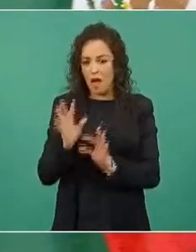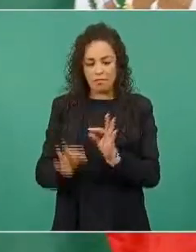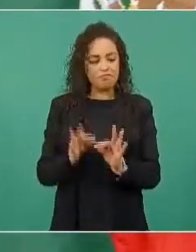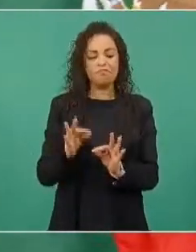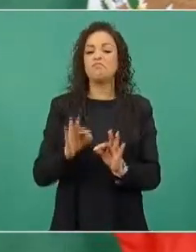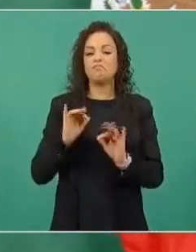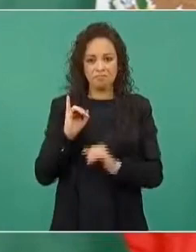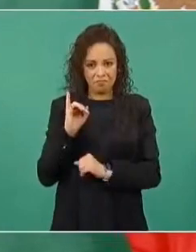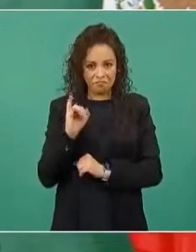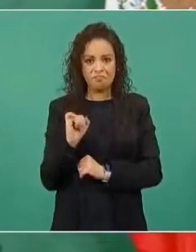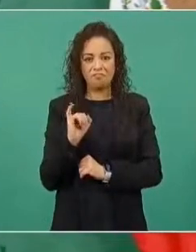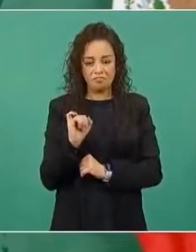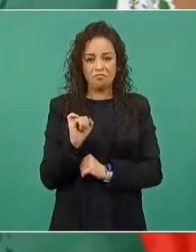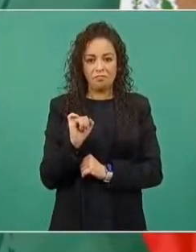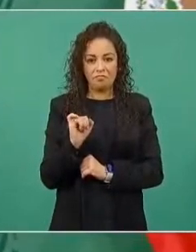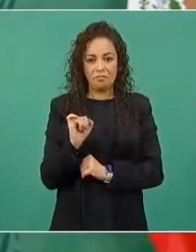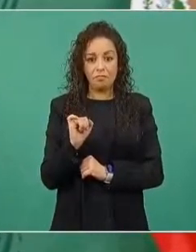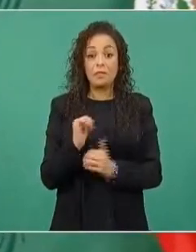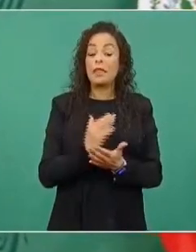Y